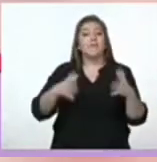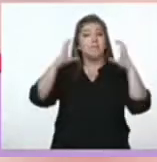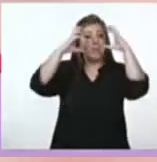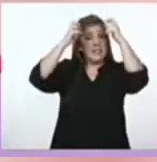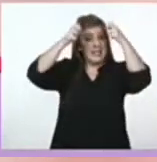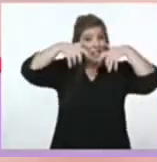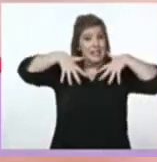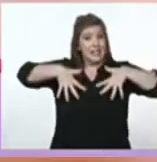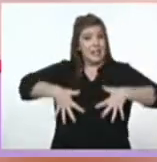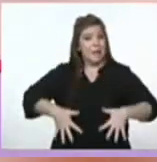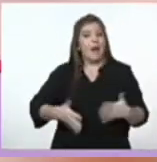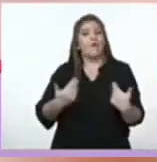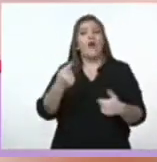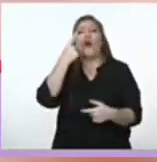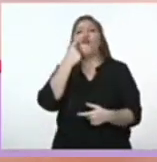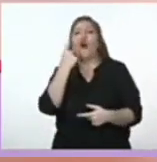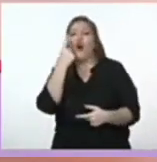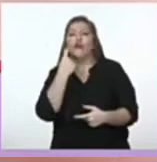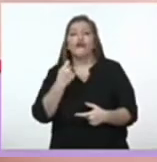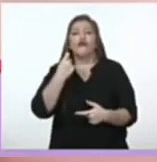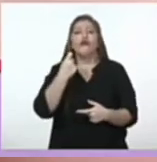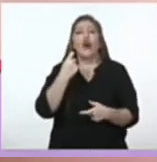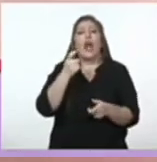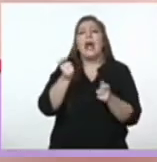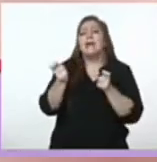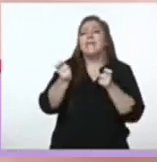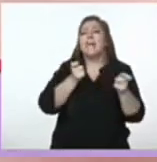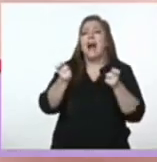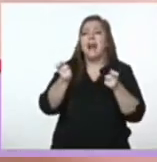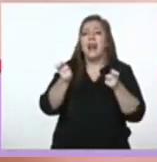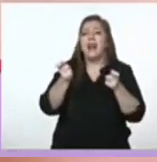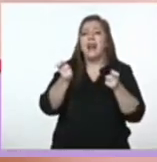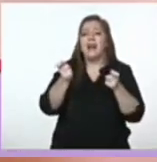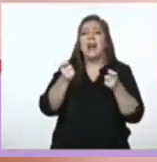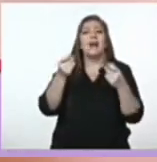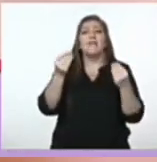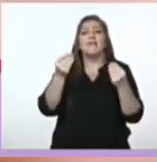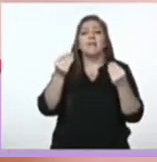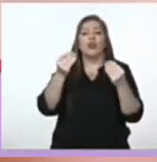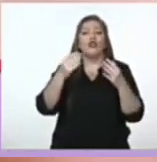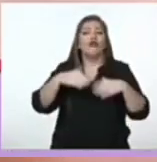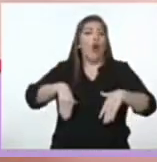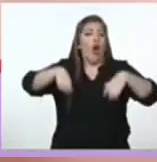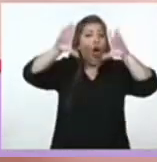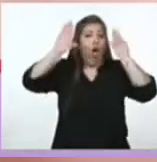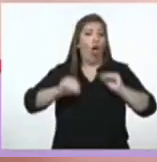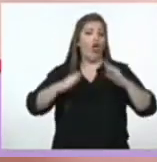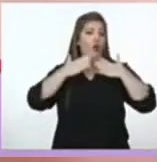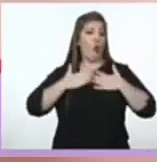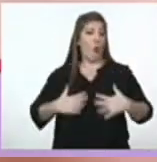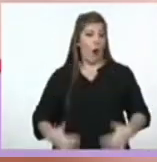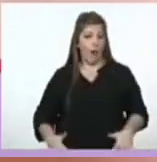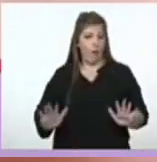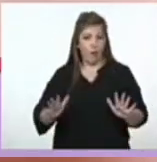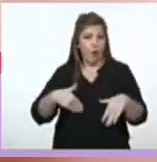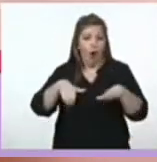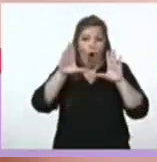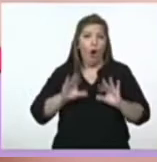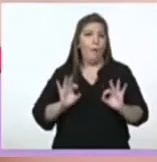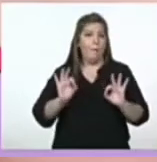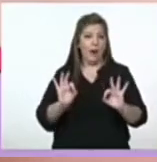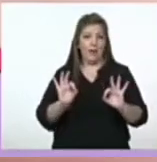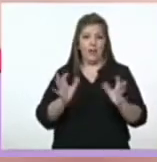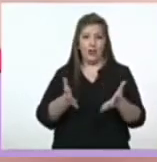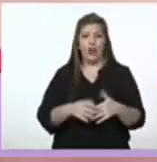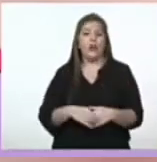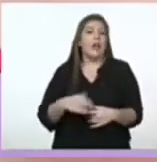decir controla y coordina absolutamente todo lo que pasa en el organismo, que no es poco, ¿no? Y esto